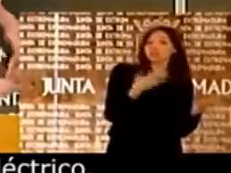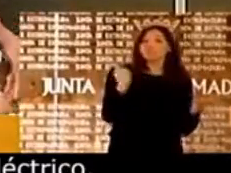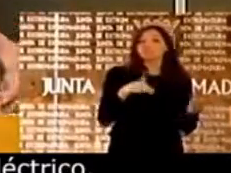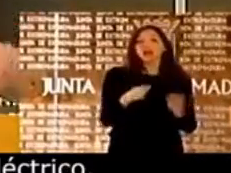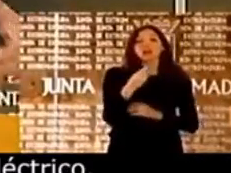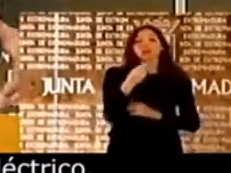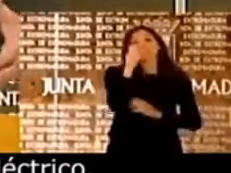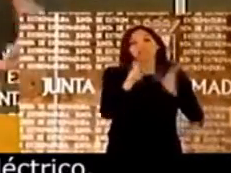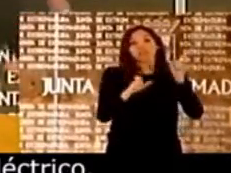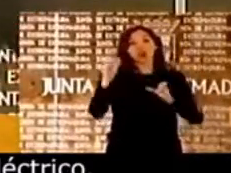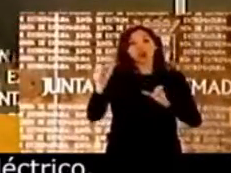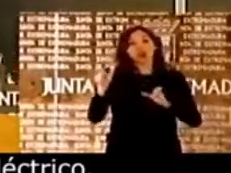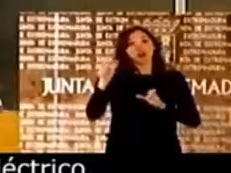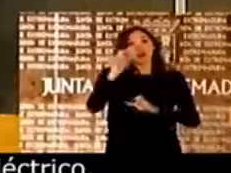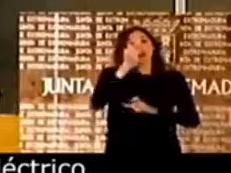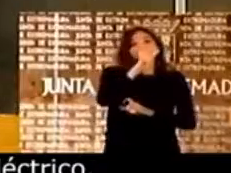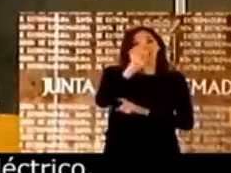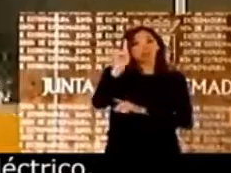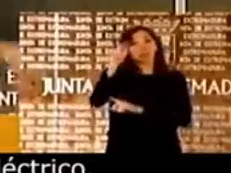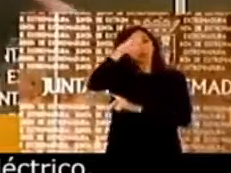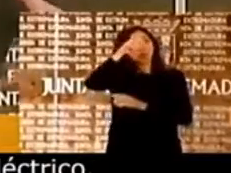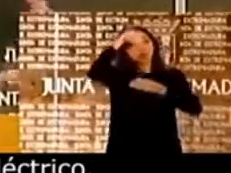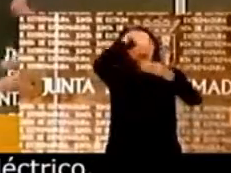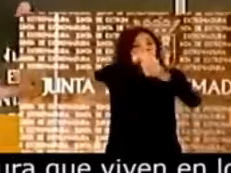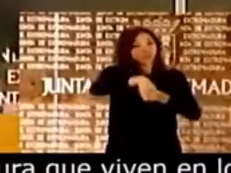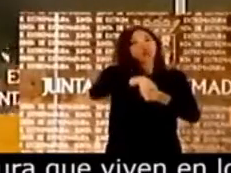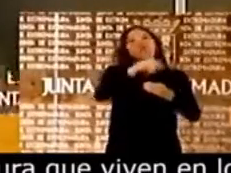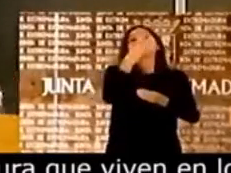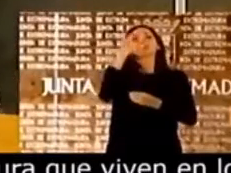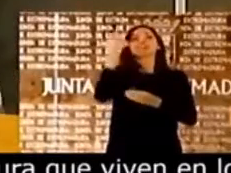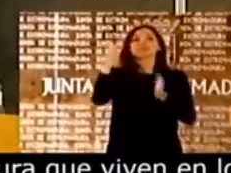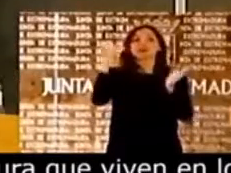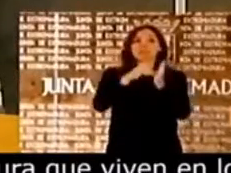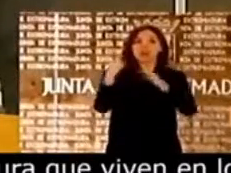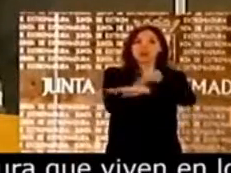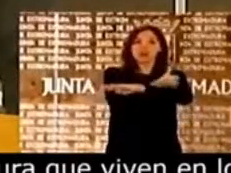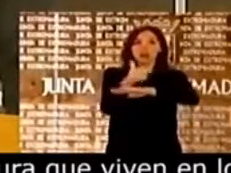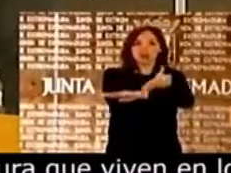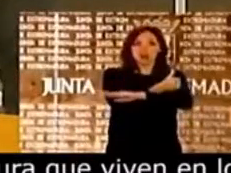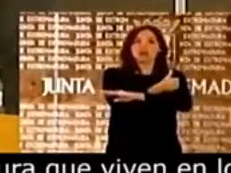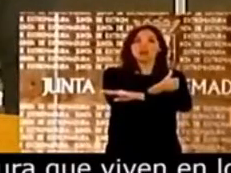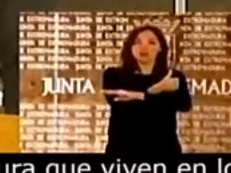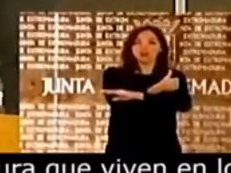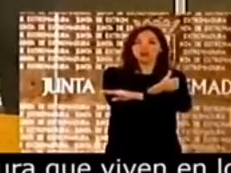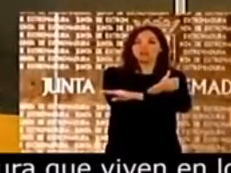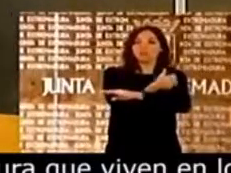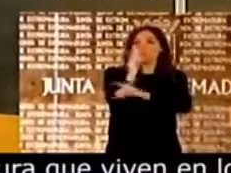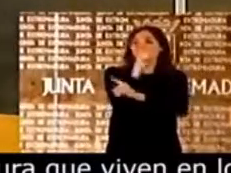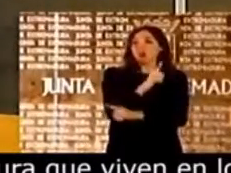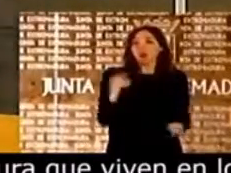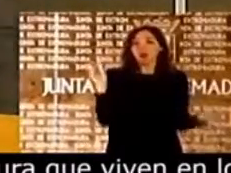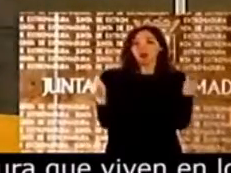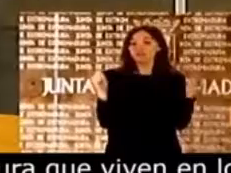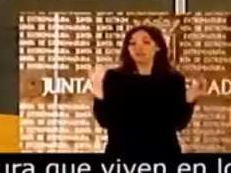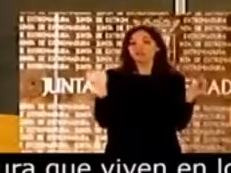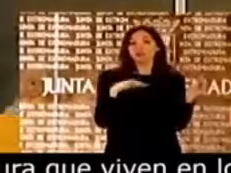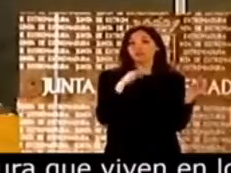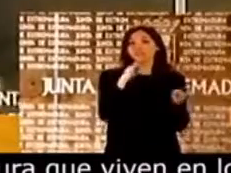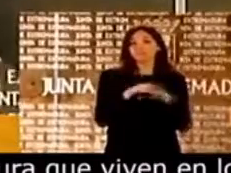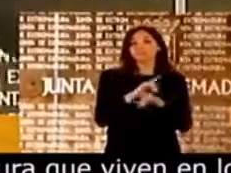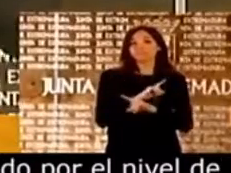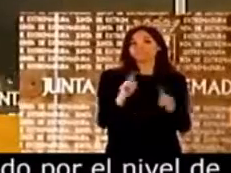personas en Extremadura que viven en los 41 municipios que este año ya habrían incumplido por el nivel de incidencias que ha habido,